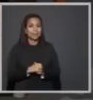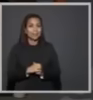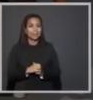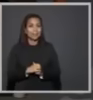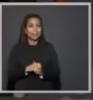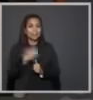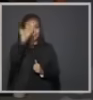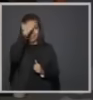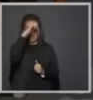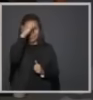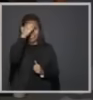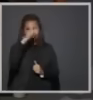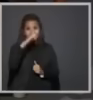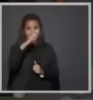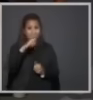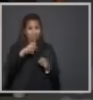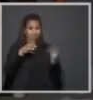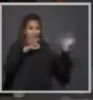Experimentación animal.